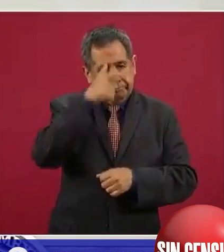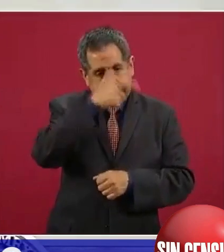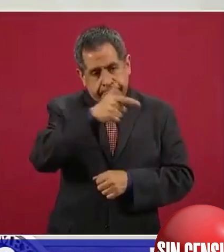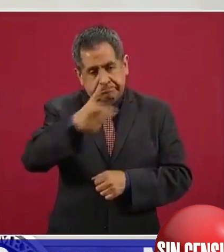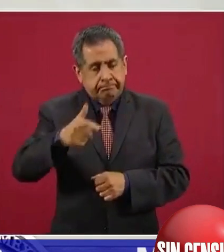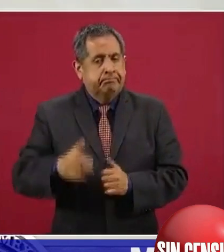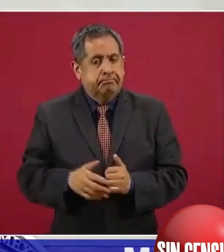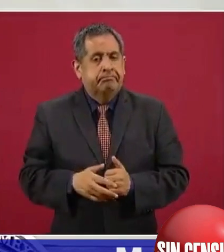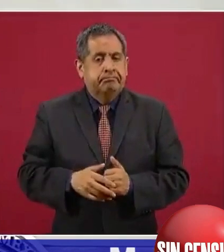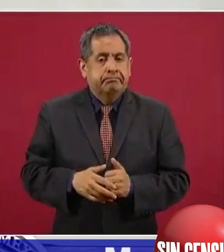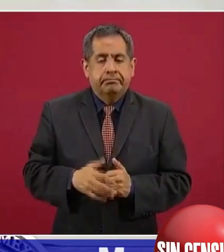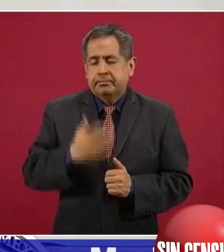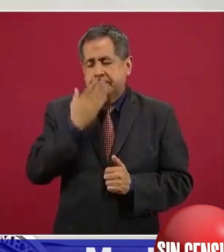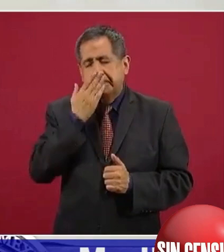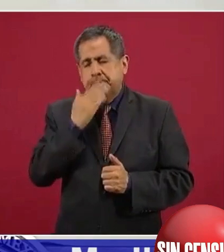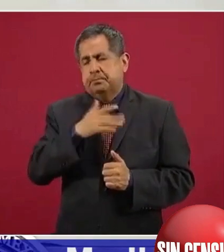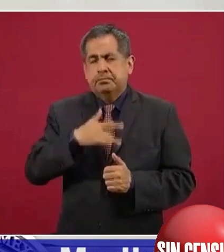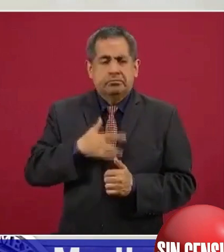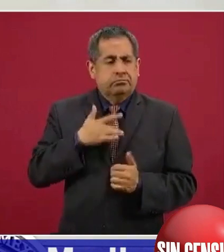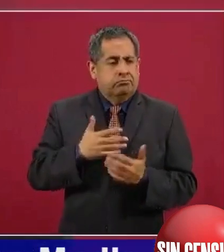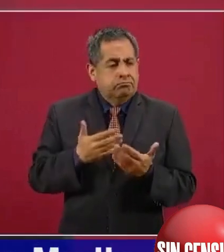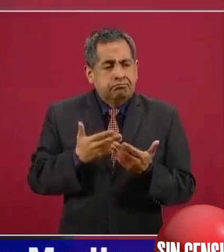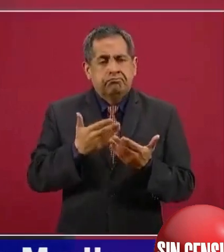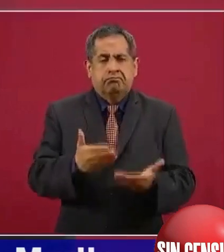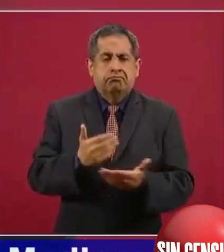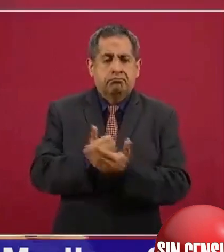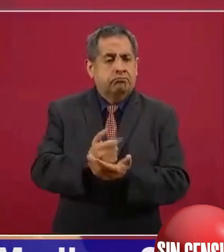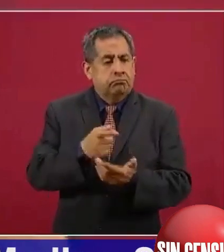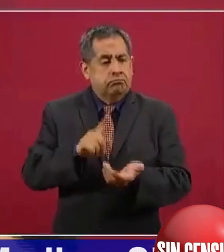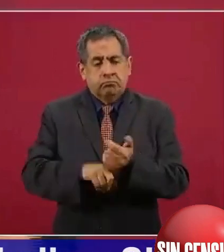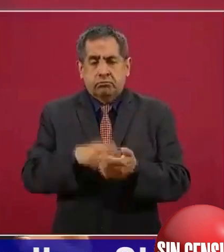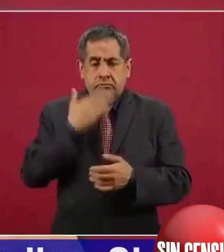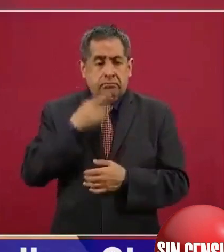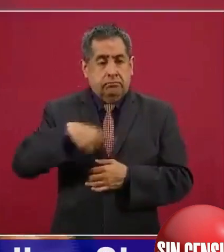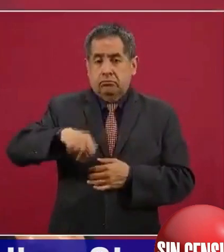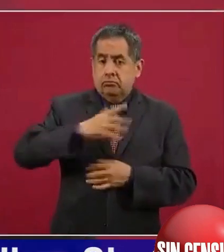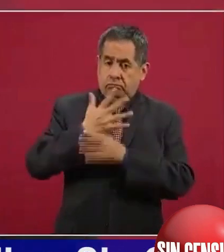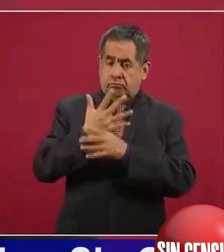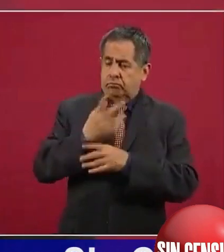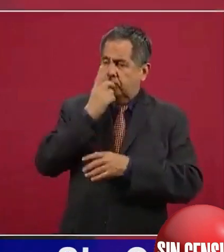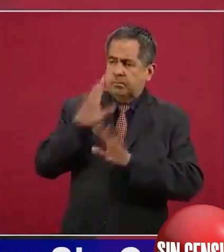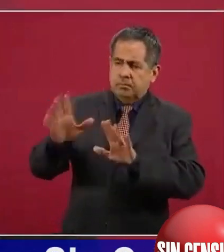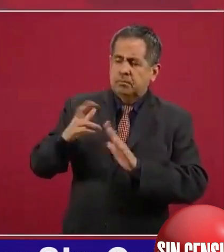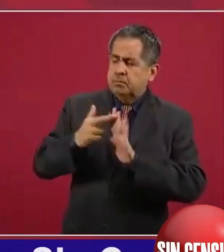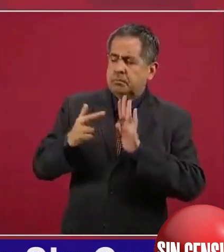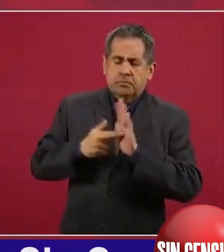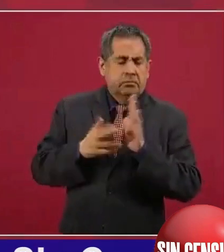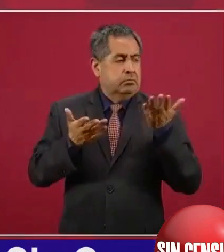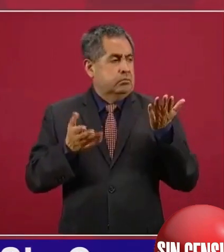ellos la enorme voluntad y colaboración, y ellos mismos ejecutaron la